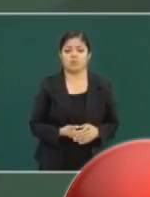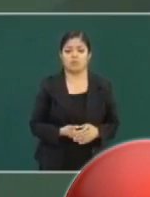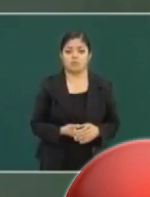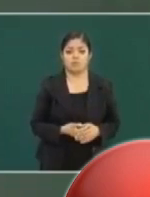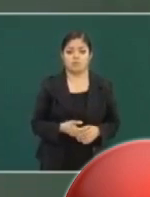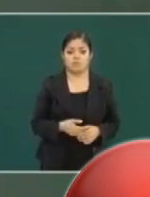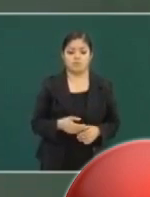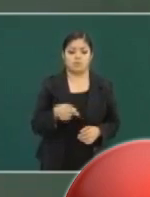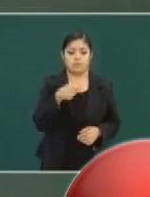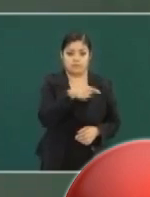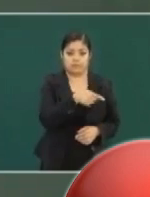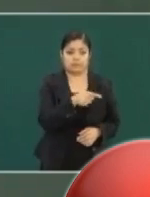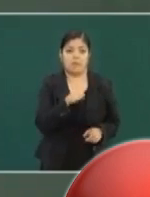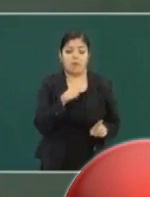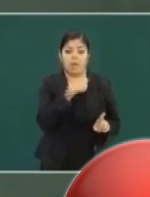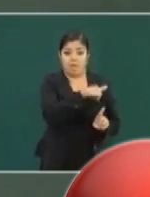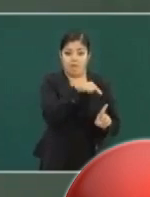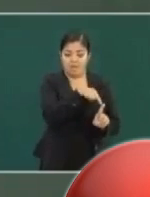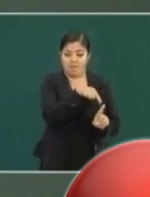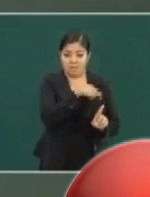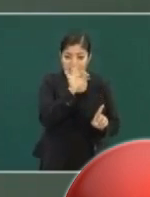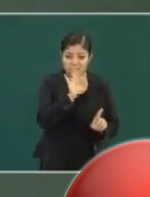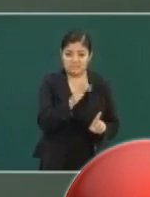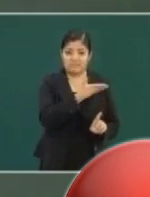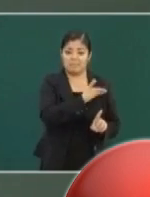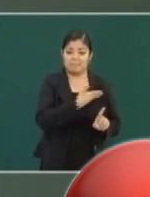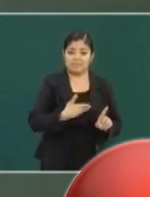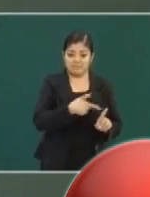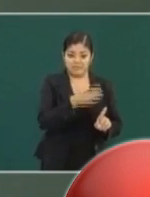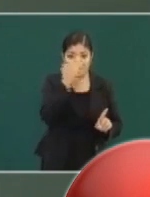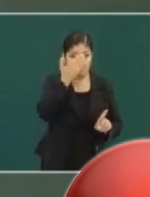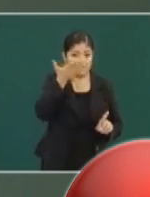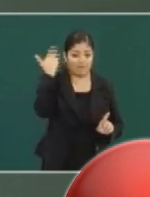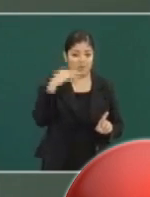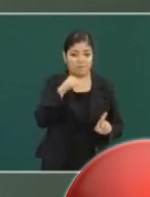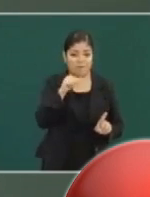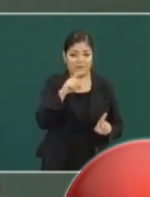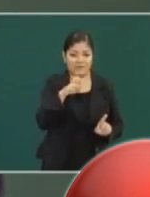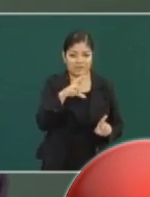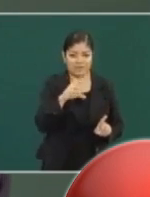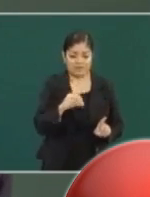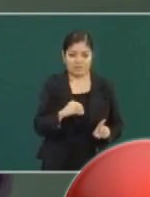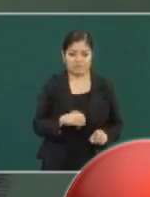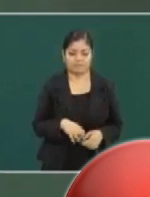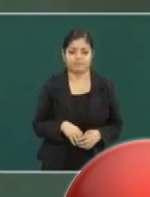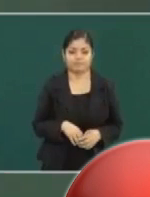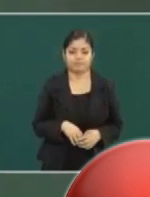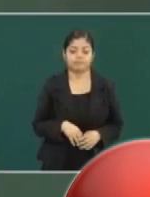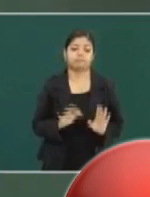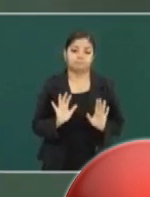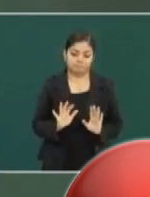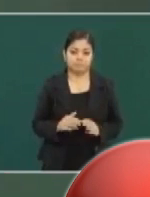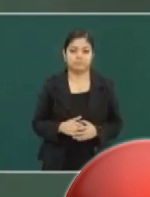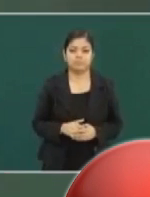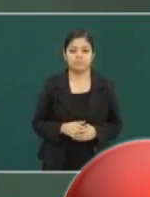al presidente. Bueno, un jalisciense